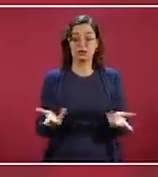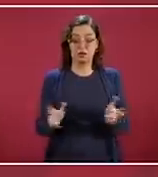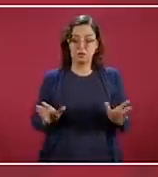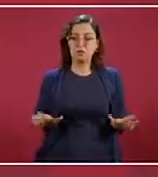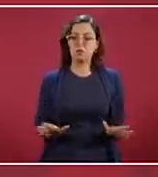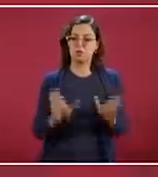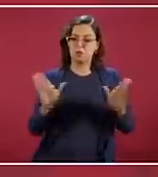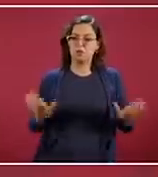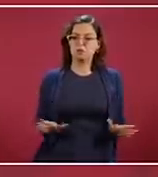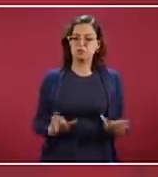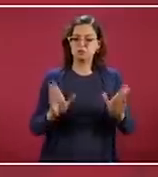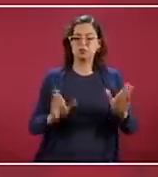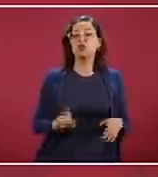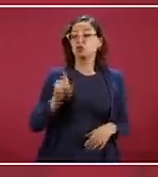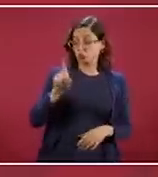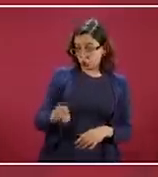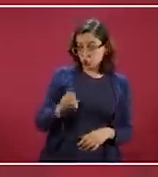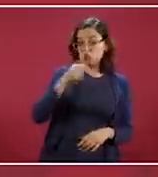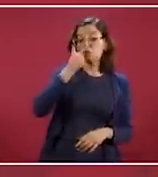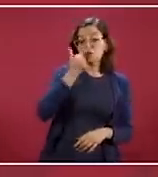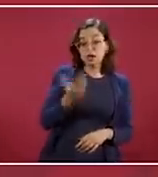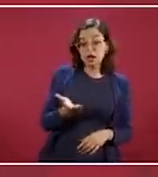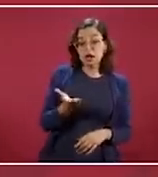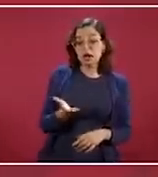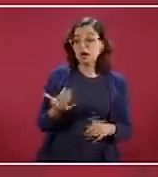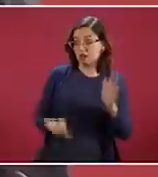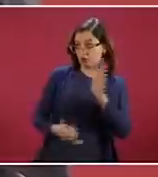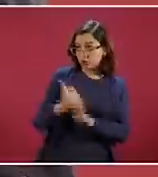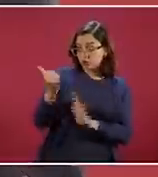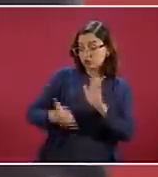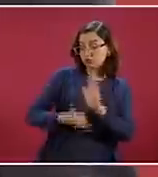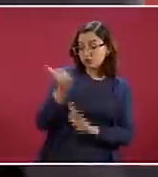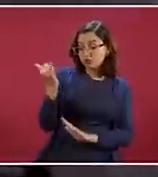Se decía, ¿quieres tener obra?